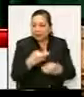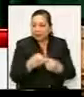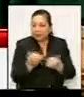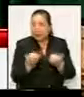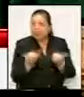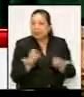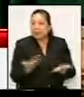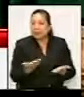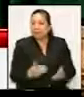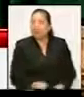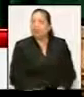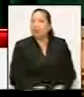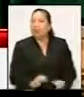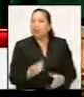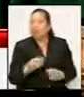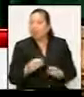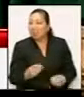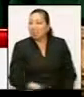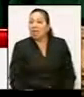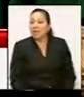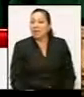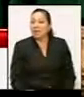aquí? Chicharrón de alpaca,